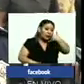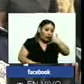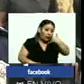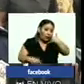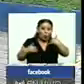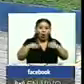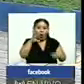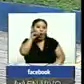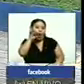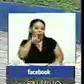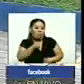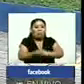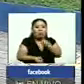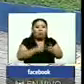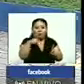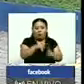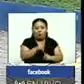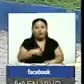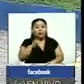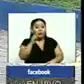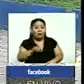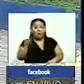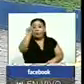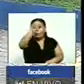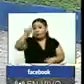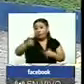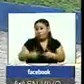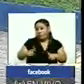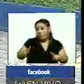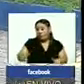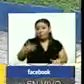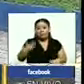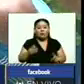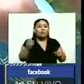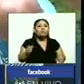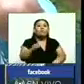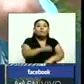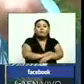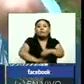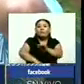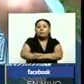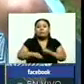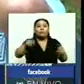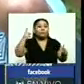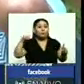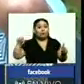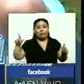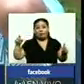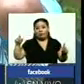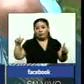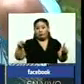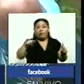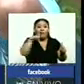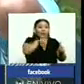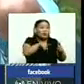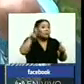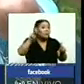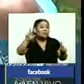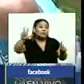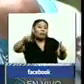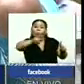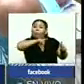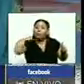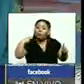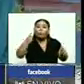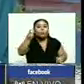forma verbal. En el operativo Libertad Fase 2 se capturó a Alexander Regalado, supuesto responsable de un triple homicidio que